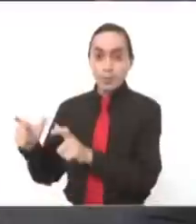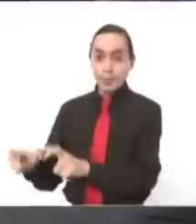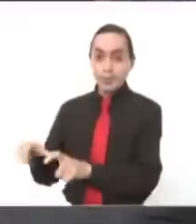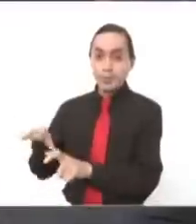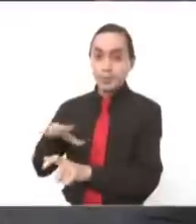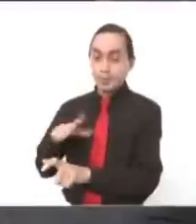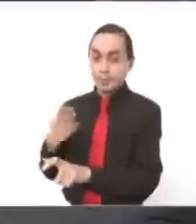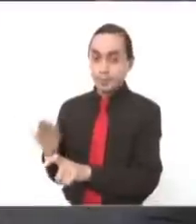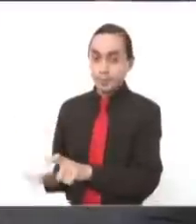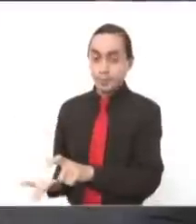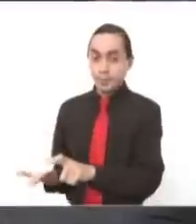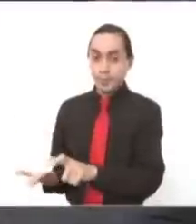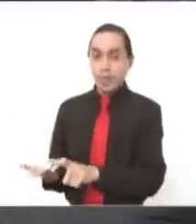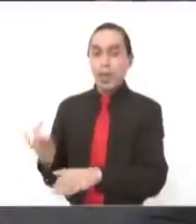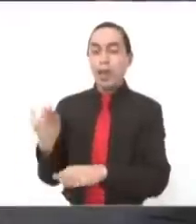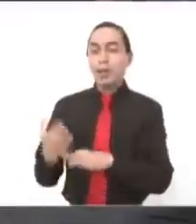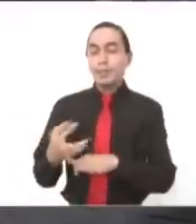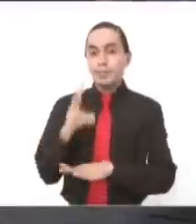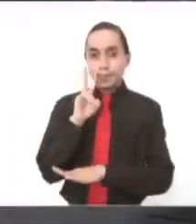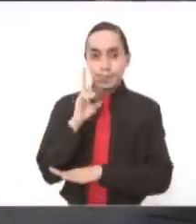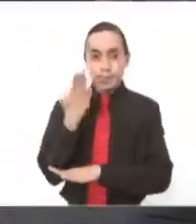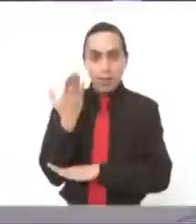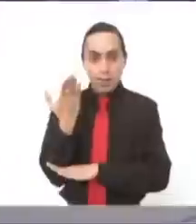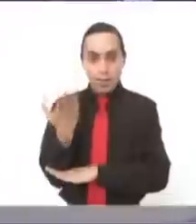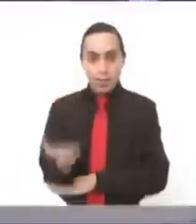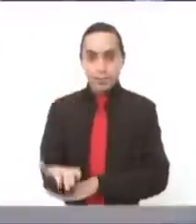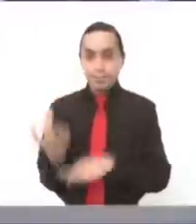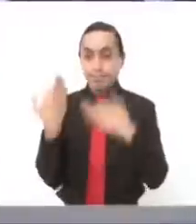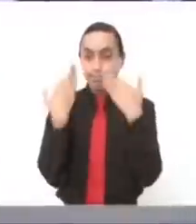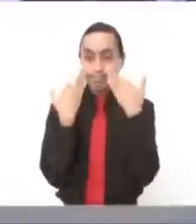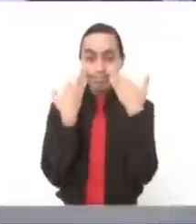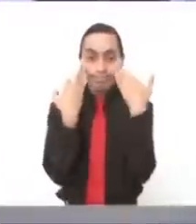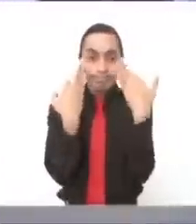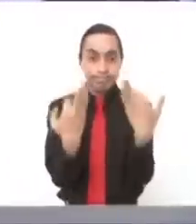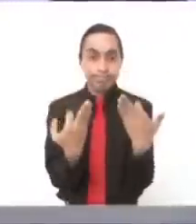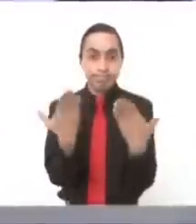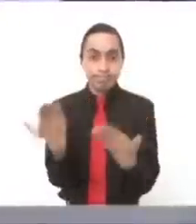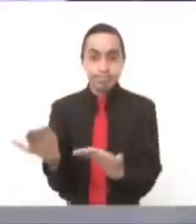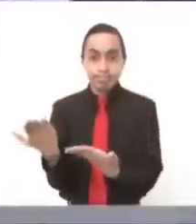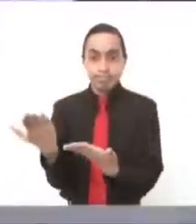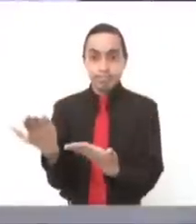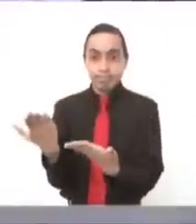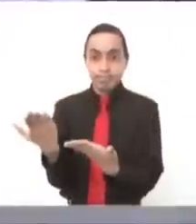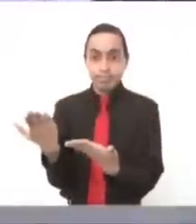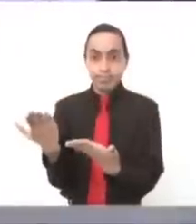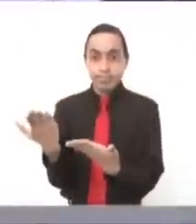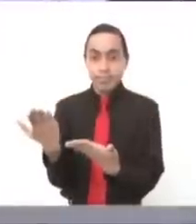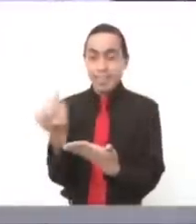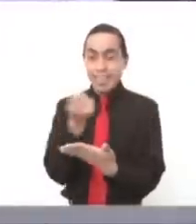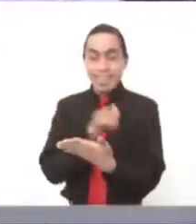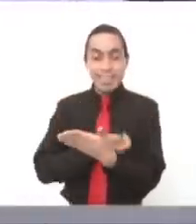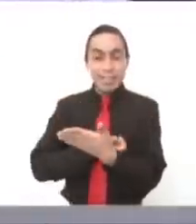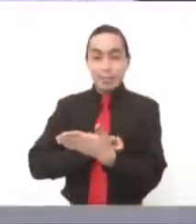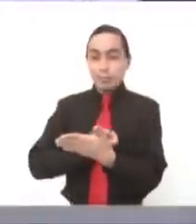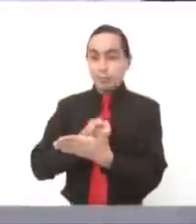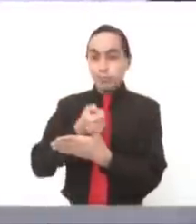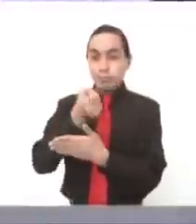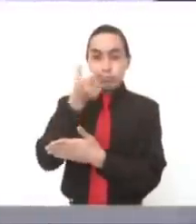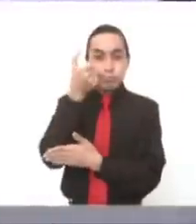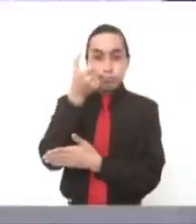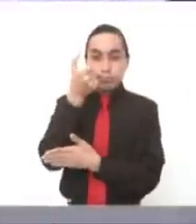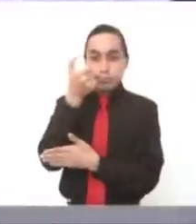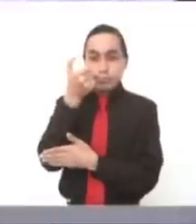a observar ahora, atestiguar la salida del primero